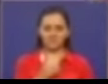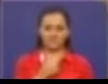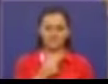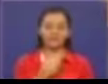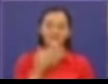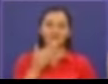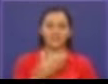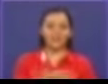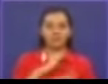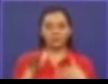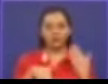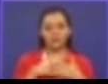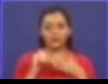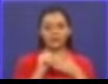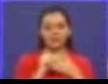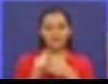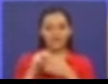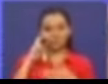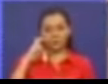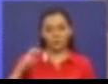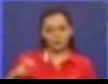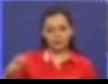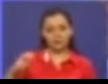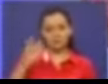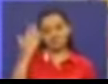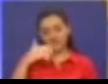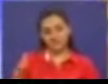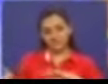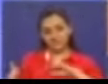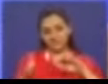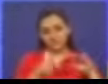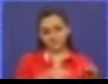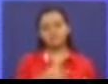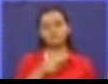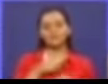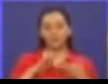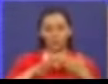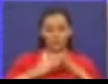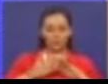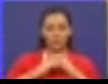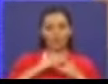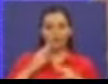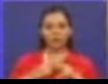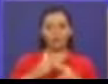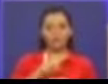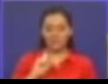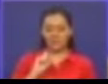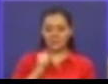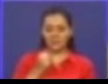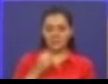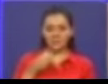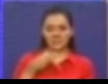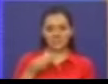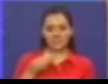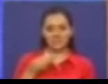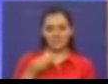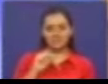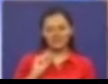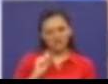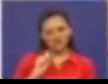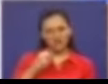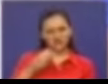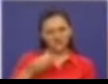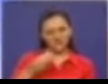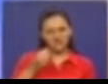operadores turísticos. Ahí visitamos Separa en la comunidad de Shandia. Un abrazo a los compañeros de Shandia. Le dije que lo